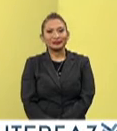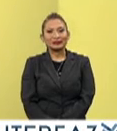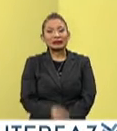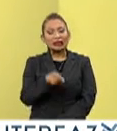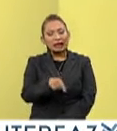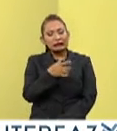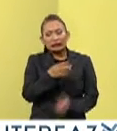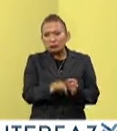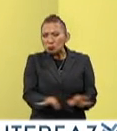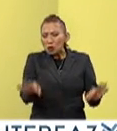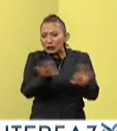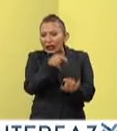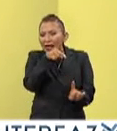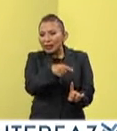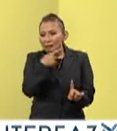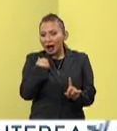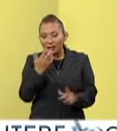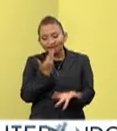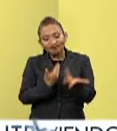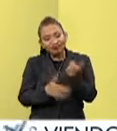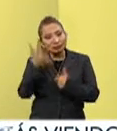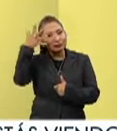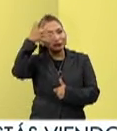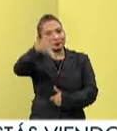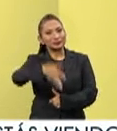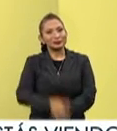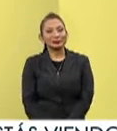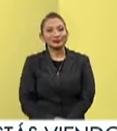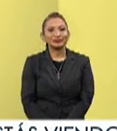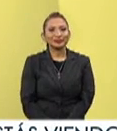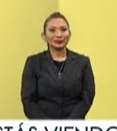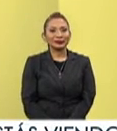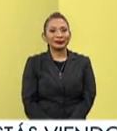es un elemento fundamental para tener éxito.